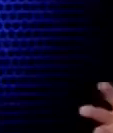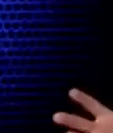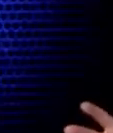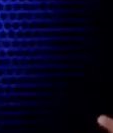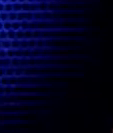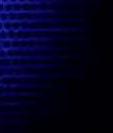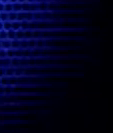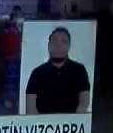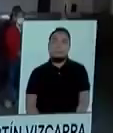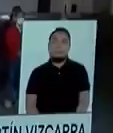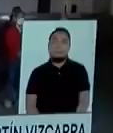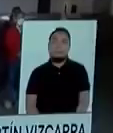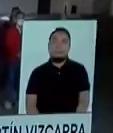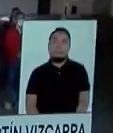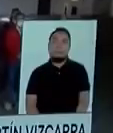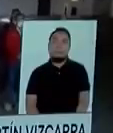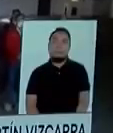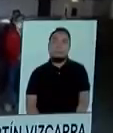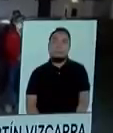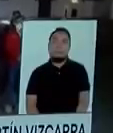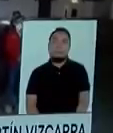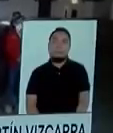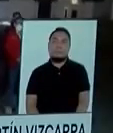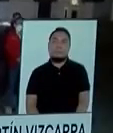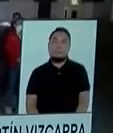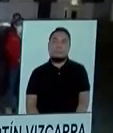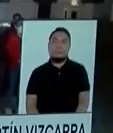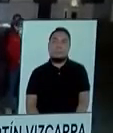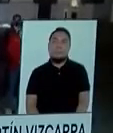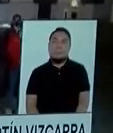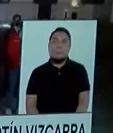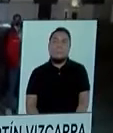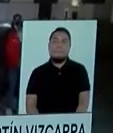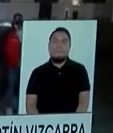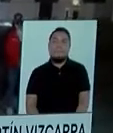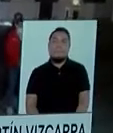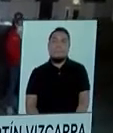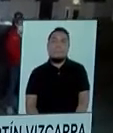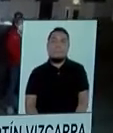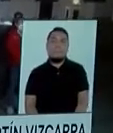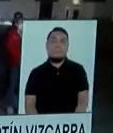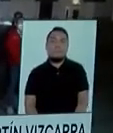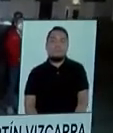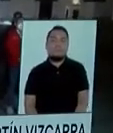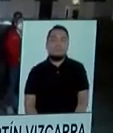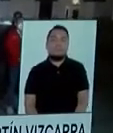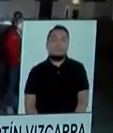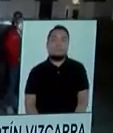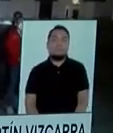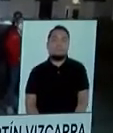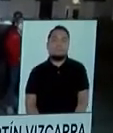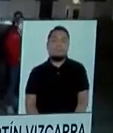serie de casos. Pero el hecho es que este señor, ¿no es cierto?, utilizando un poder